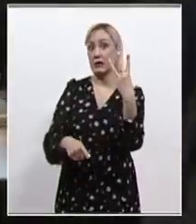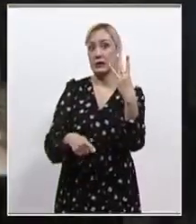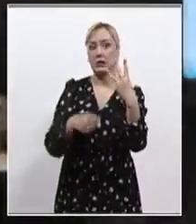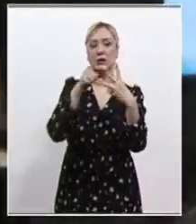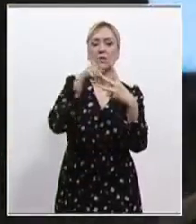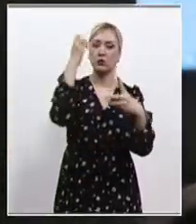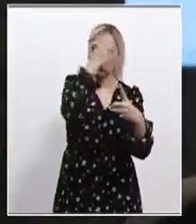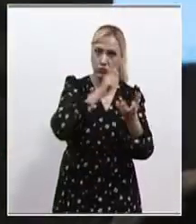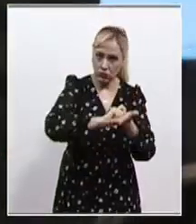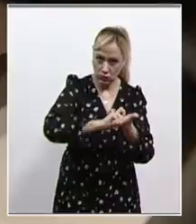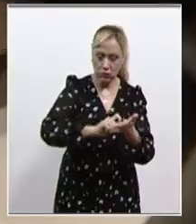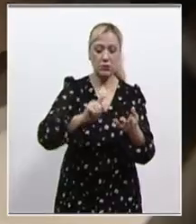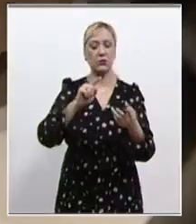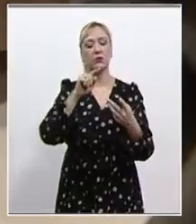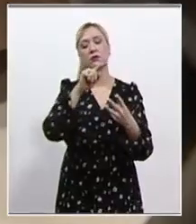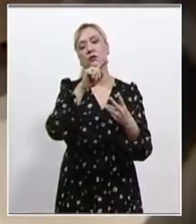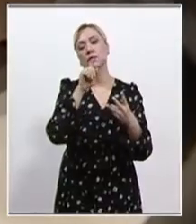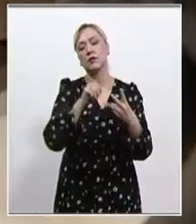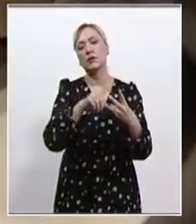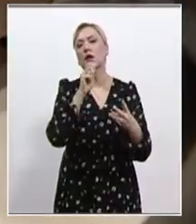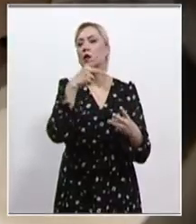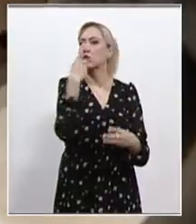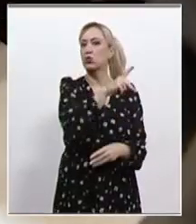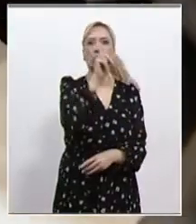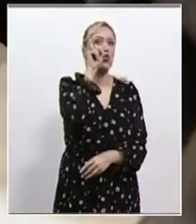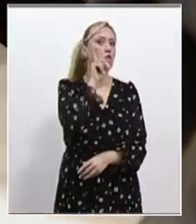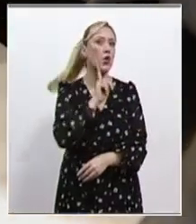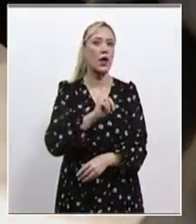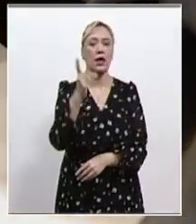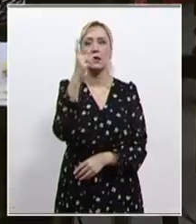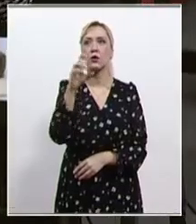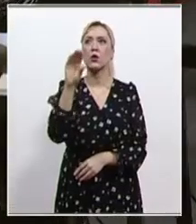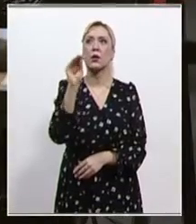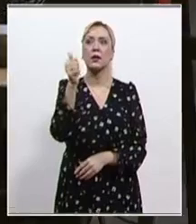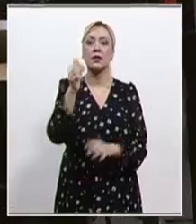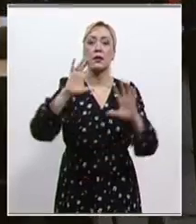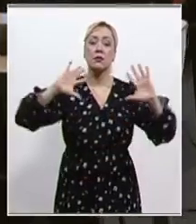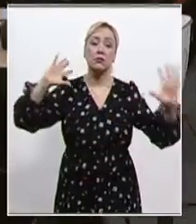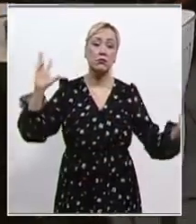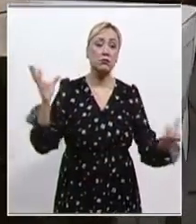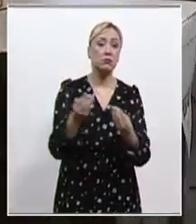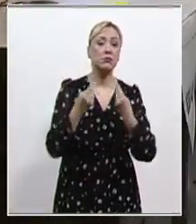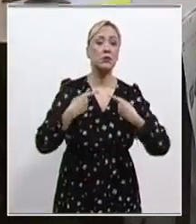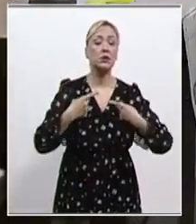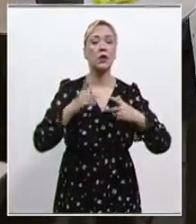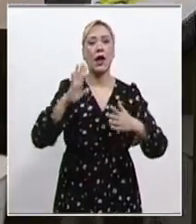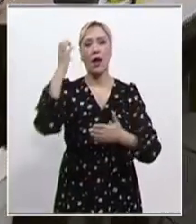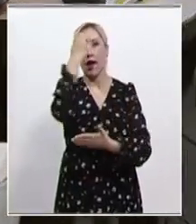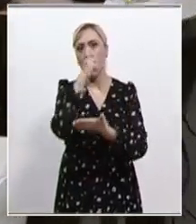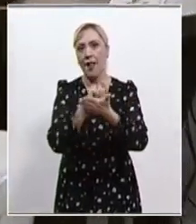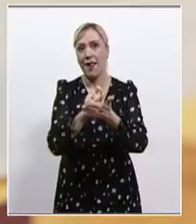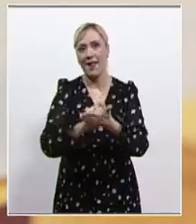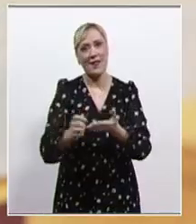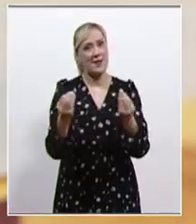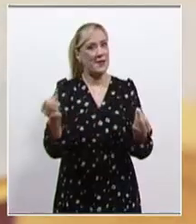es exclusivo para mujeres. En total son 196 aspirantes los que presentaron el examen escrito.